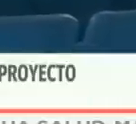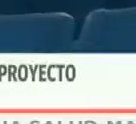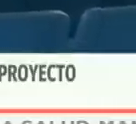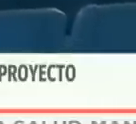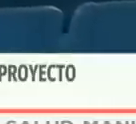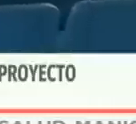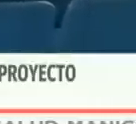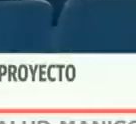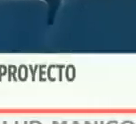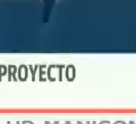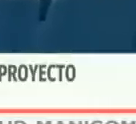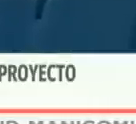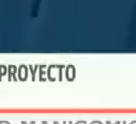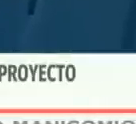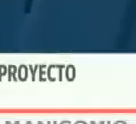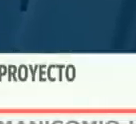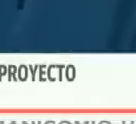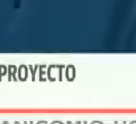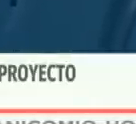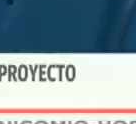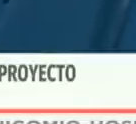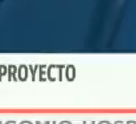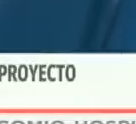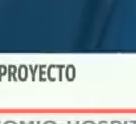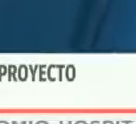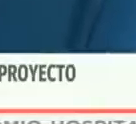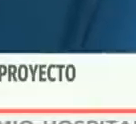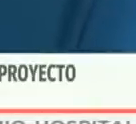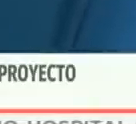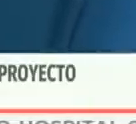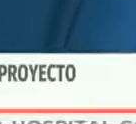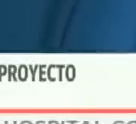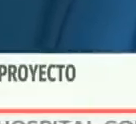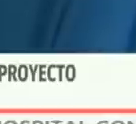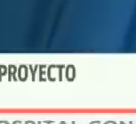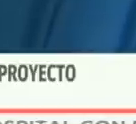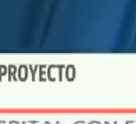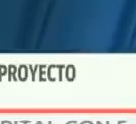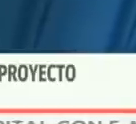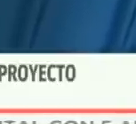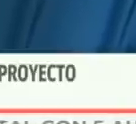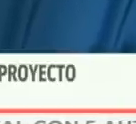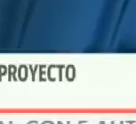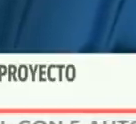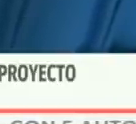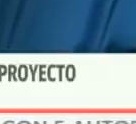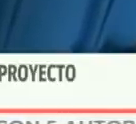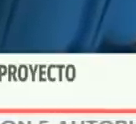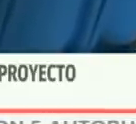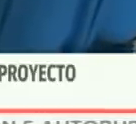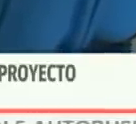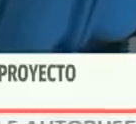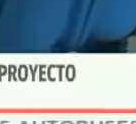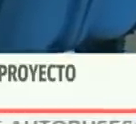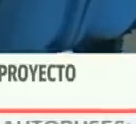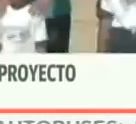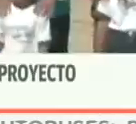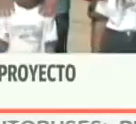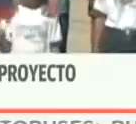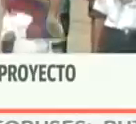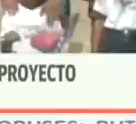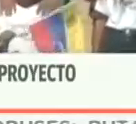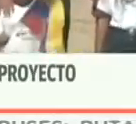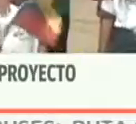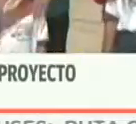zona Los Puertos Altagracia. Va a trasladar 912 pasajeros al día. Es importante señalar, mi comandante en jefe, que